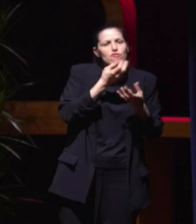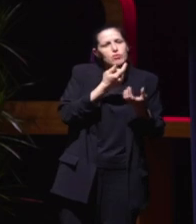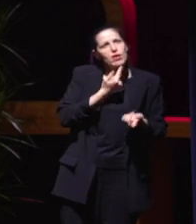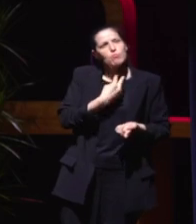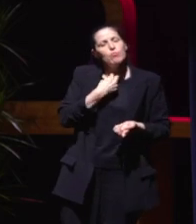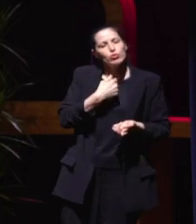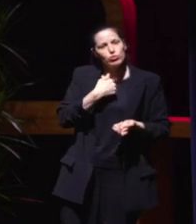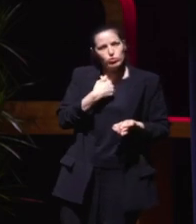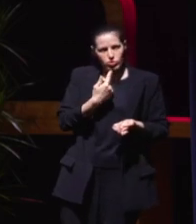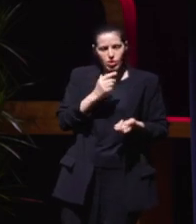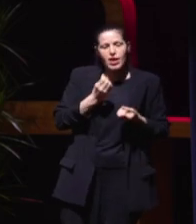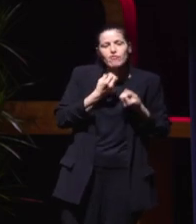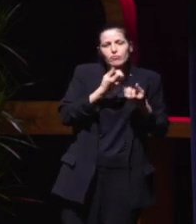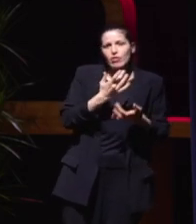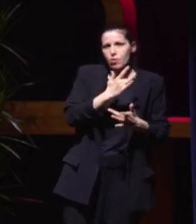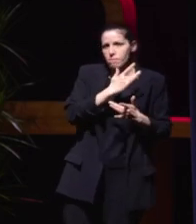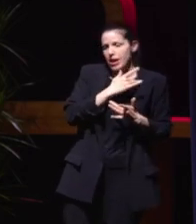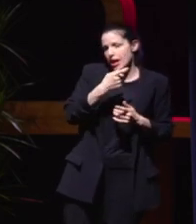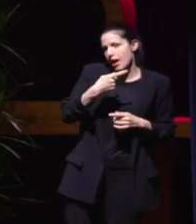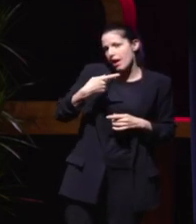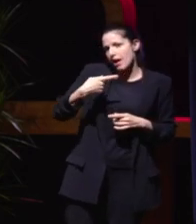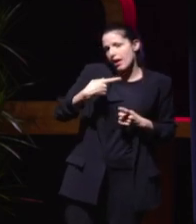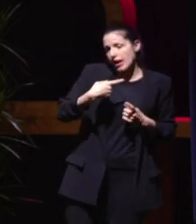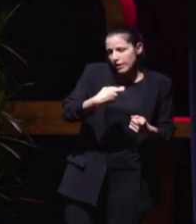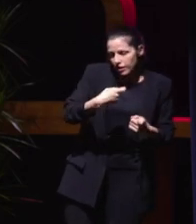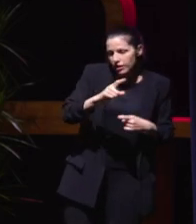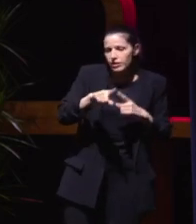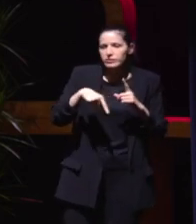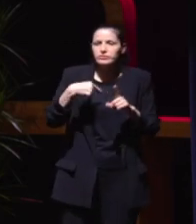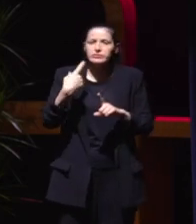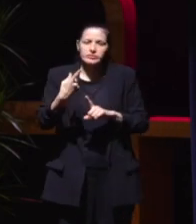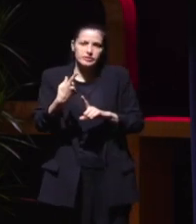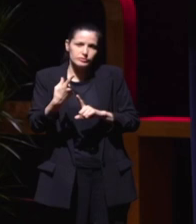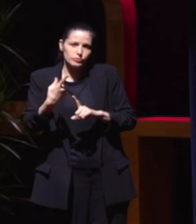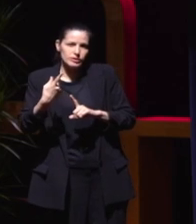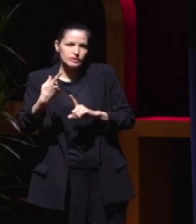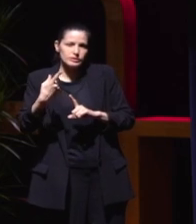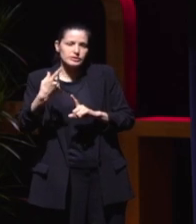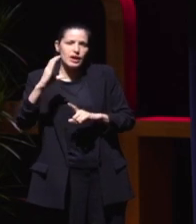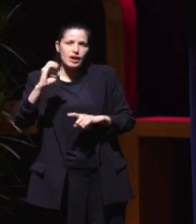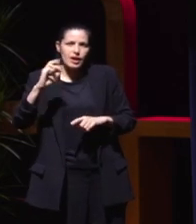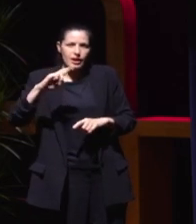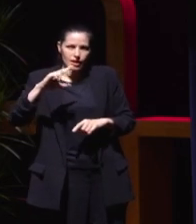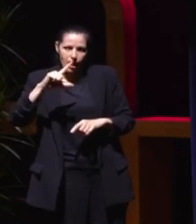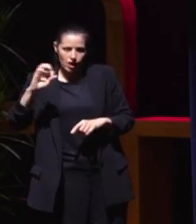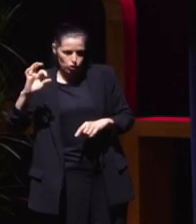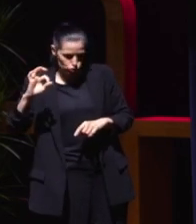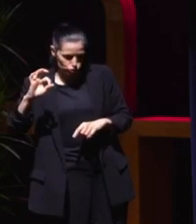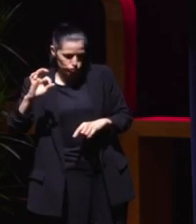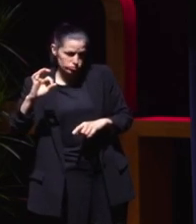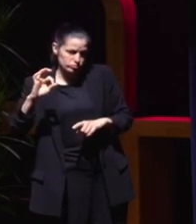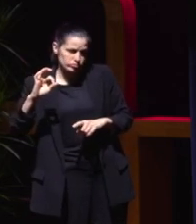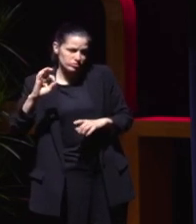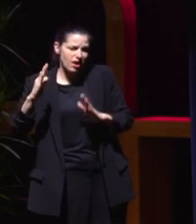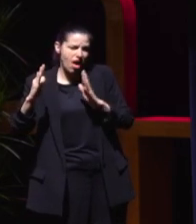y luego Carlos boyero Carlos boyero que por cierto se portaba mucho mejor cuando estaba iñaki Gabilondo que ahora pero